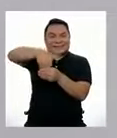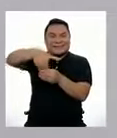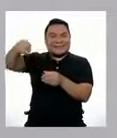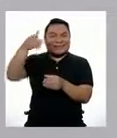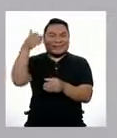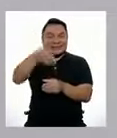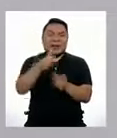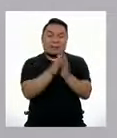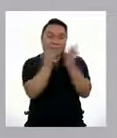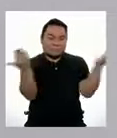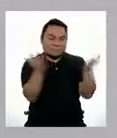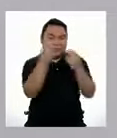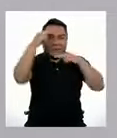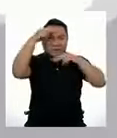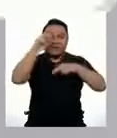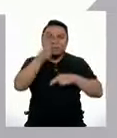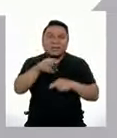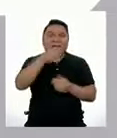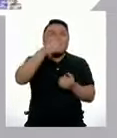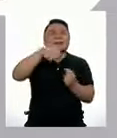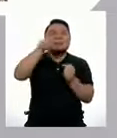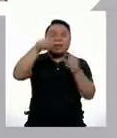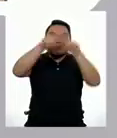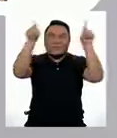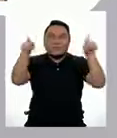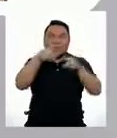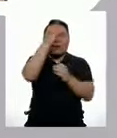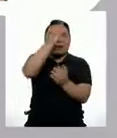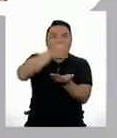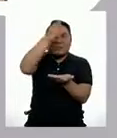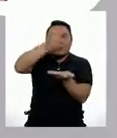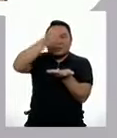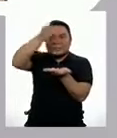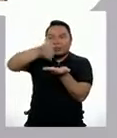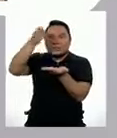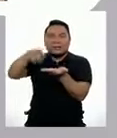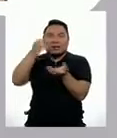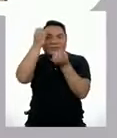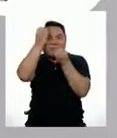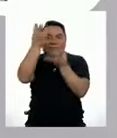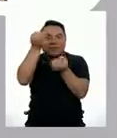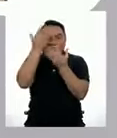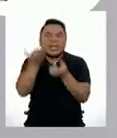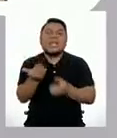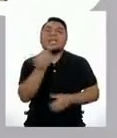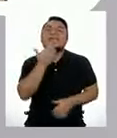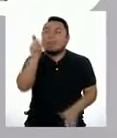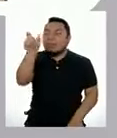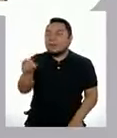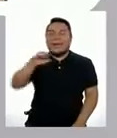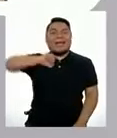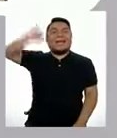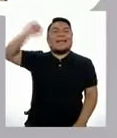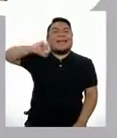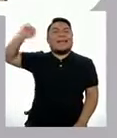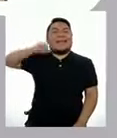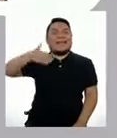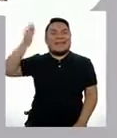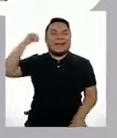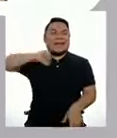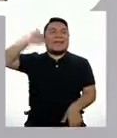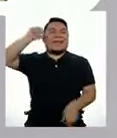en la televisión un montón de gráficos como los que hemos visto y muestran información sobre qué candidato tiene la